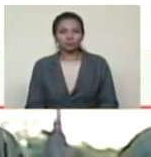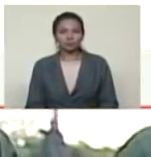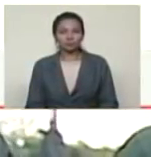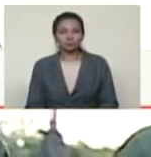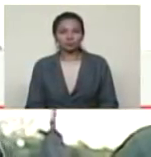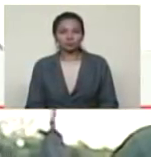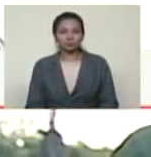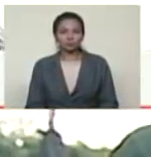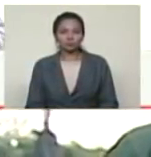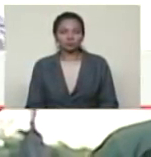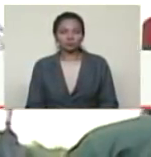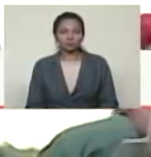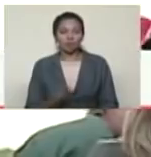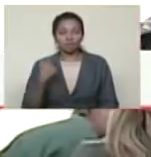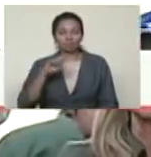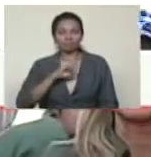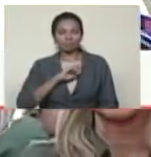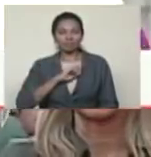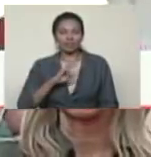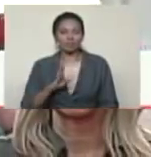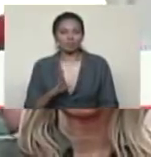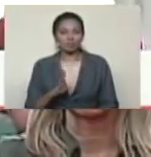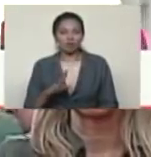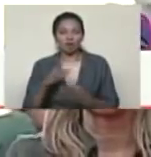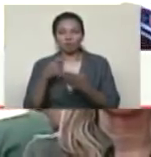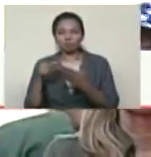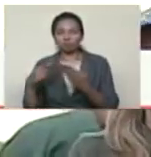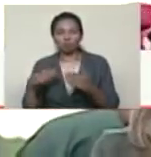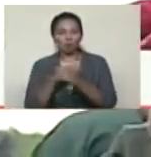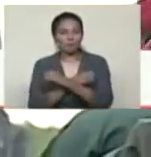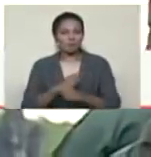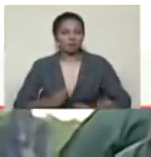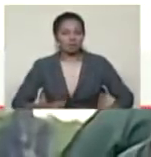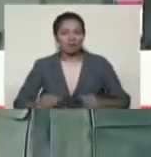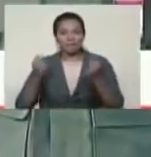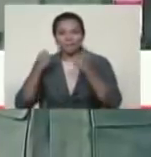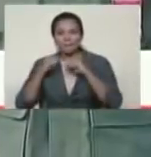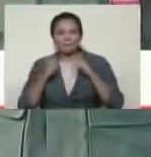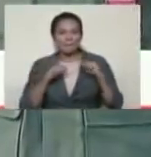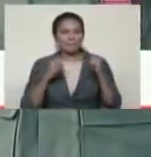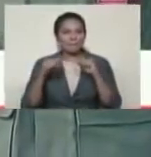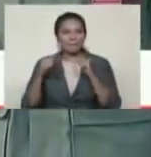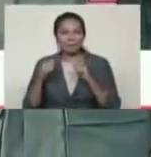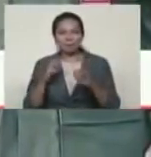para tener todas las unidades militares operativas,